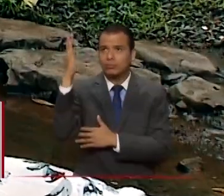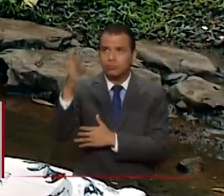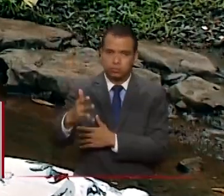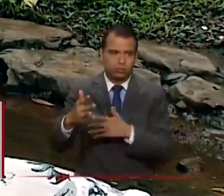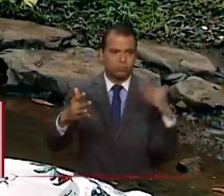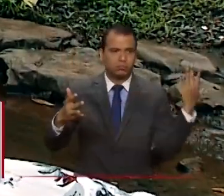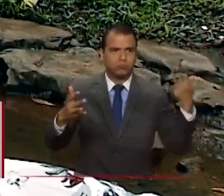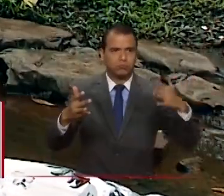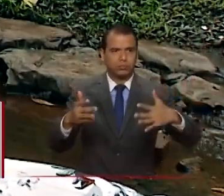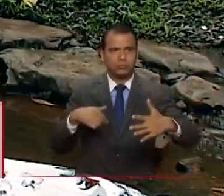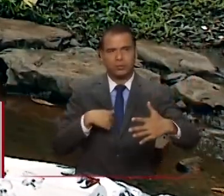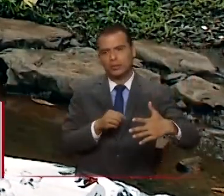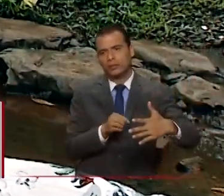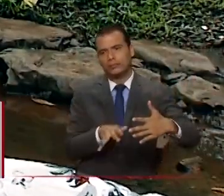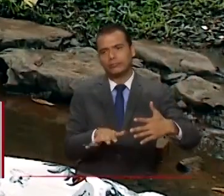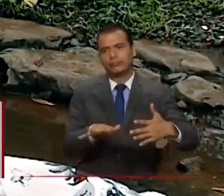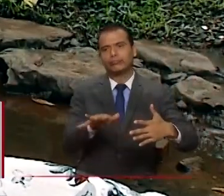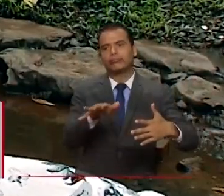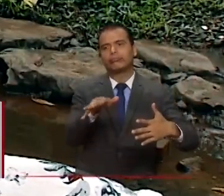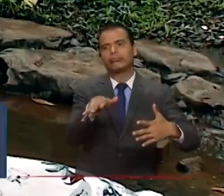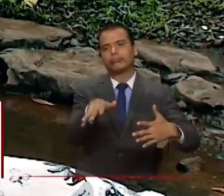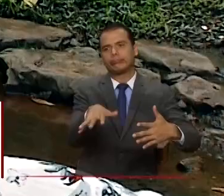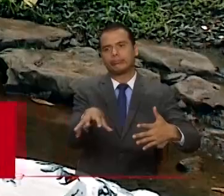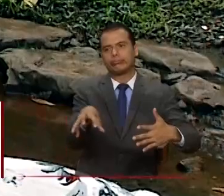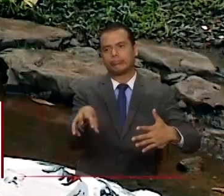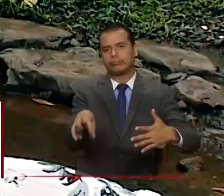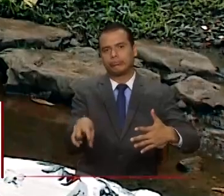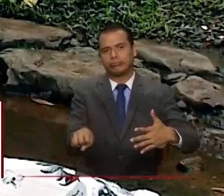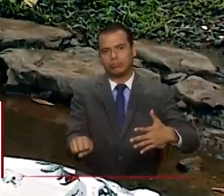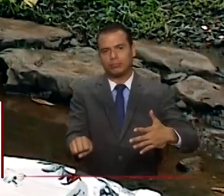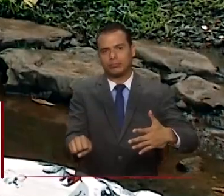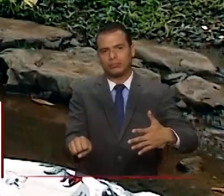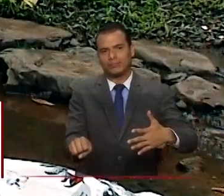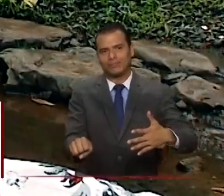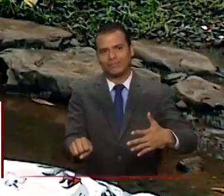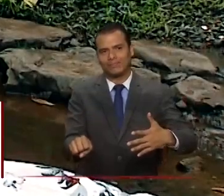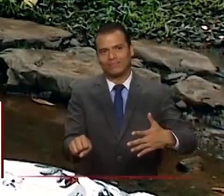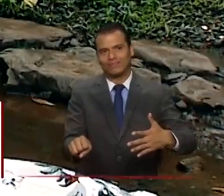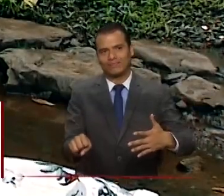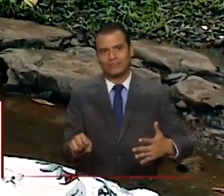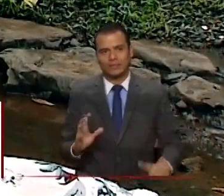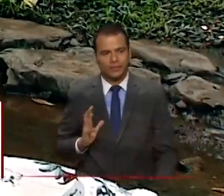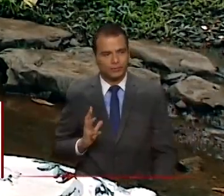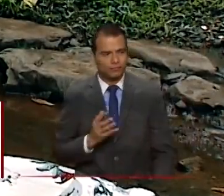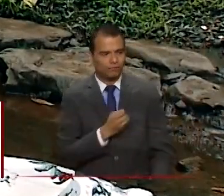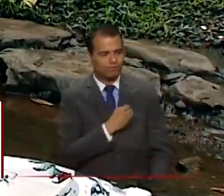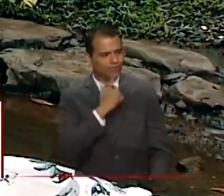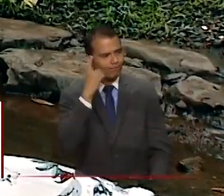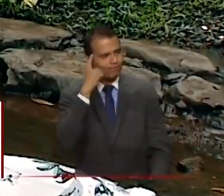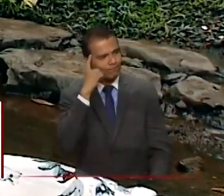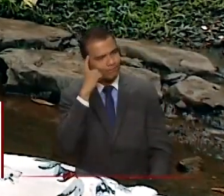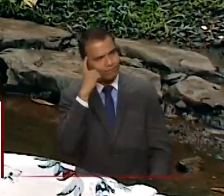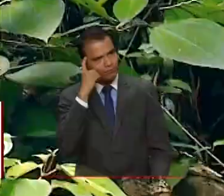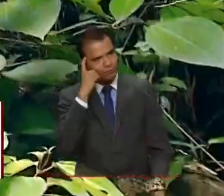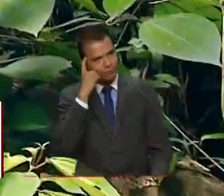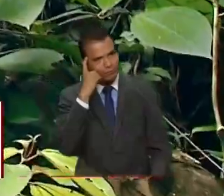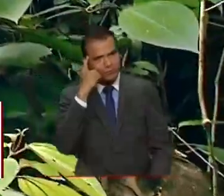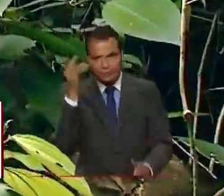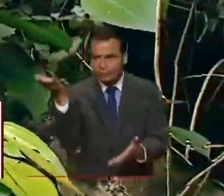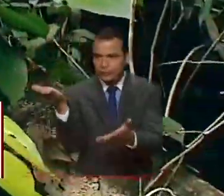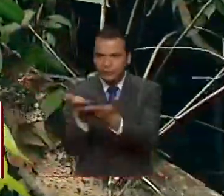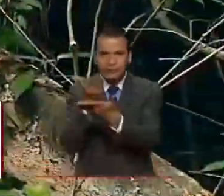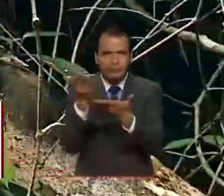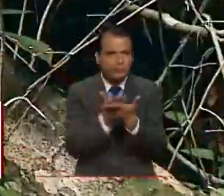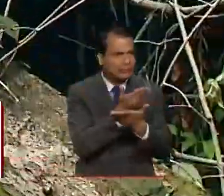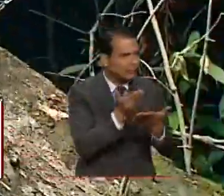desvía hacia la tierra y se chupa. En otros, como habitantes, que siempre me ha tocado por acá arriba ir y en épocas